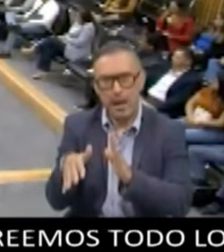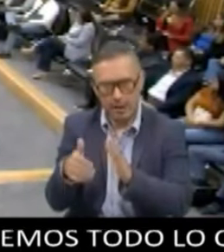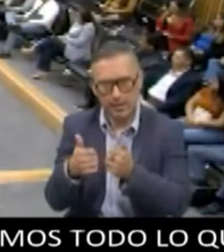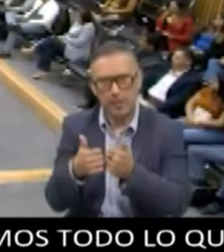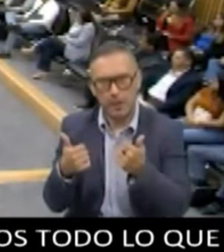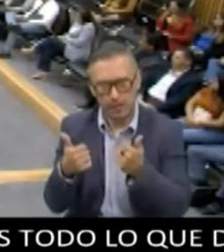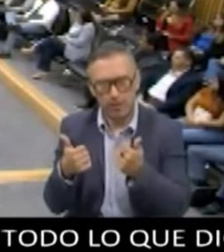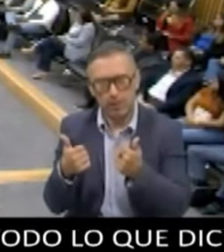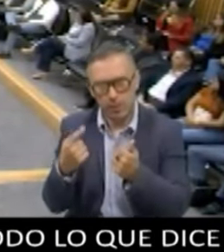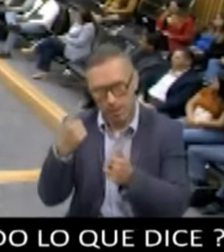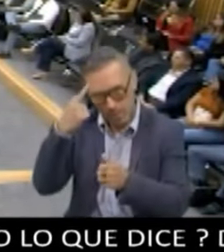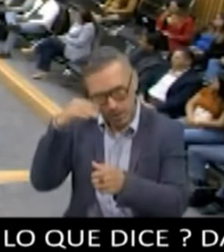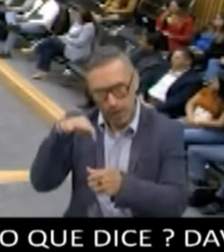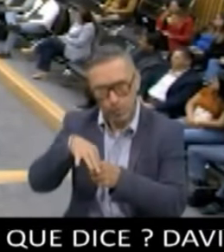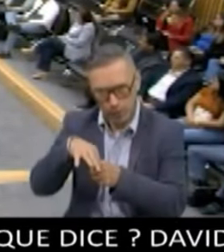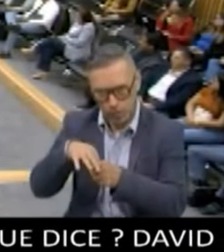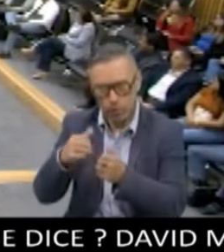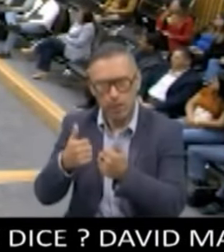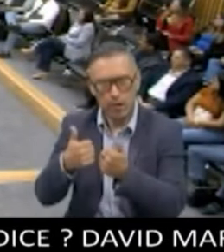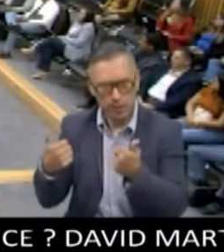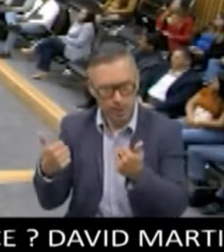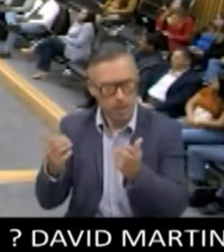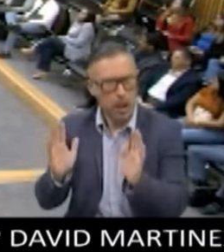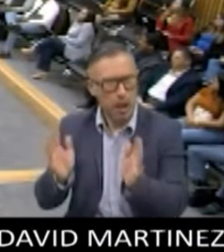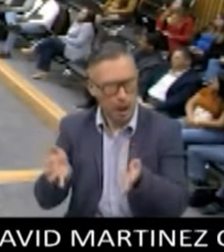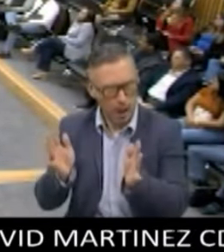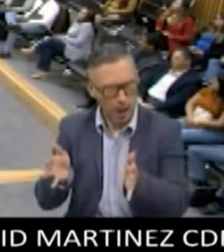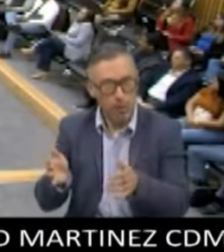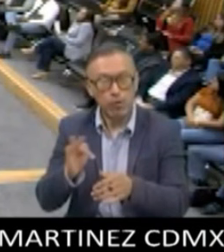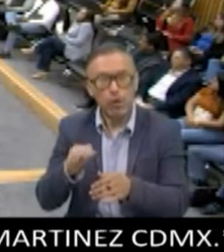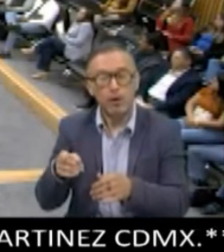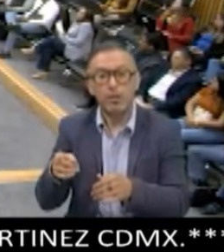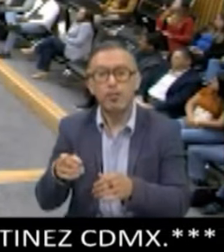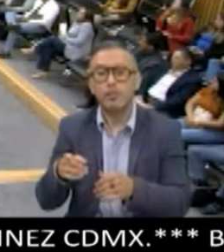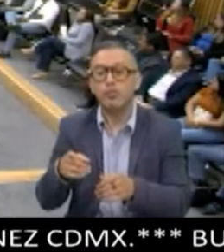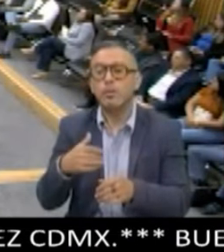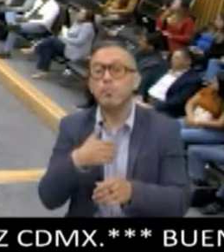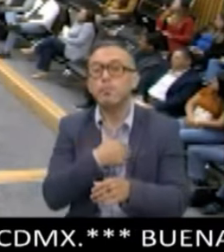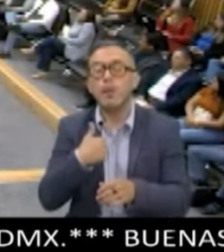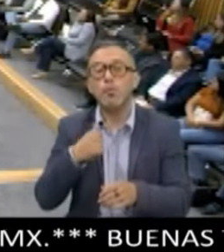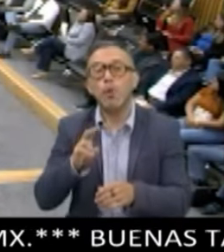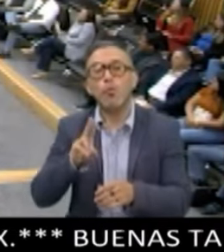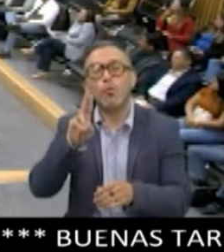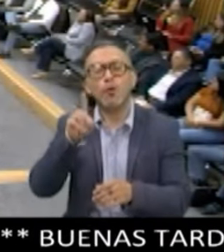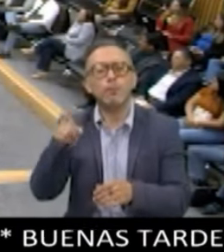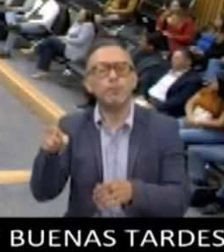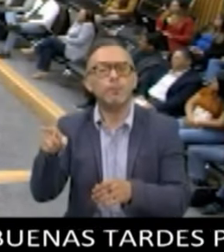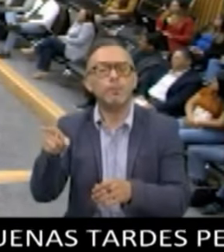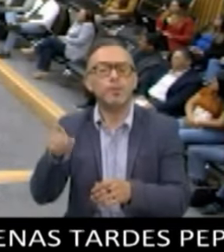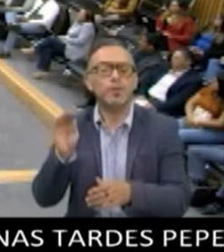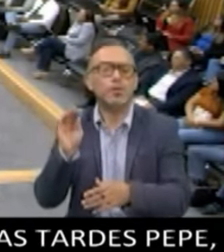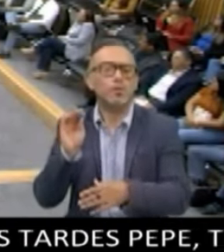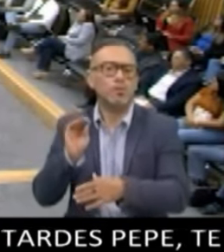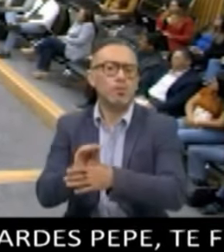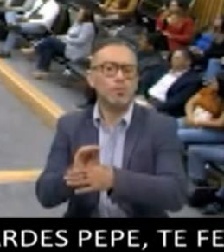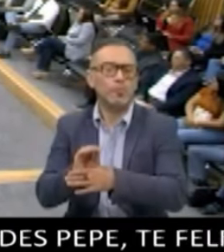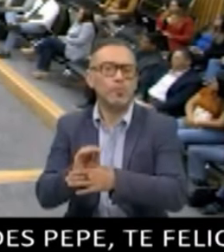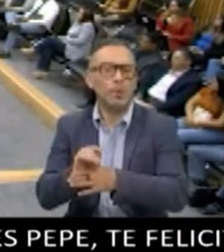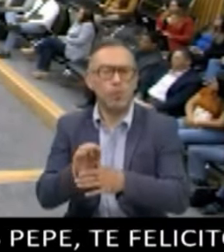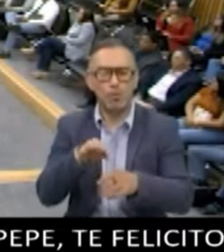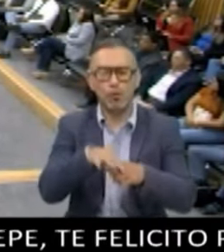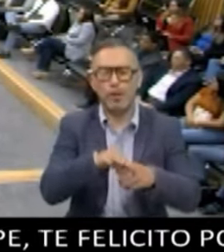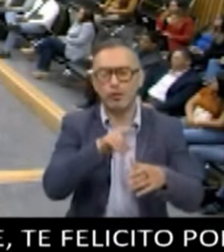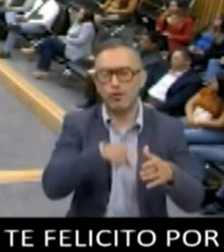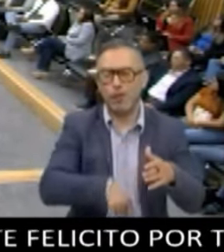hacen las propuestas para cubrir estas vacantes que además estaban algunas recién salidas un día